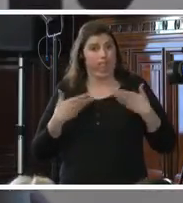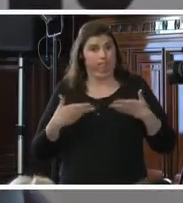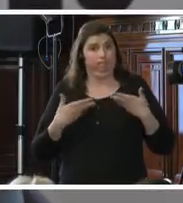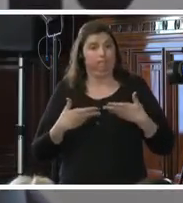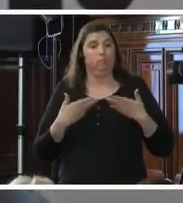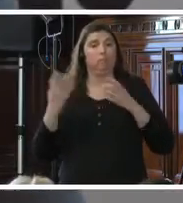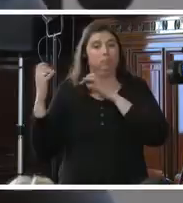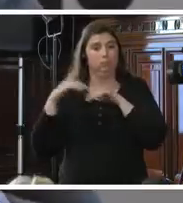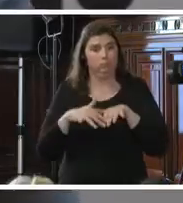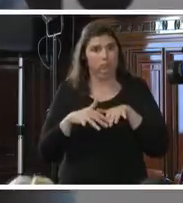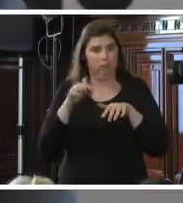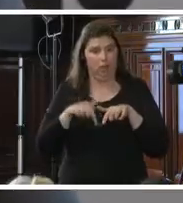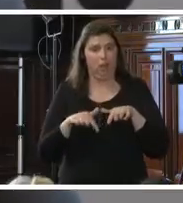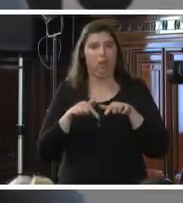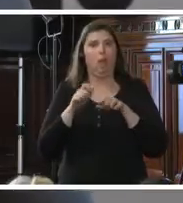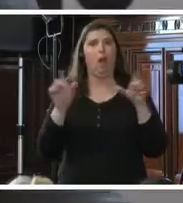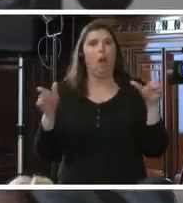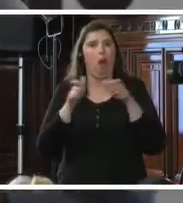esta audiencia.